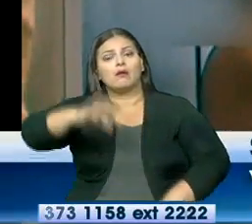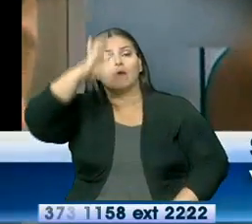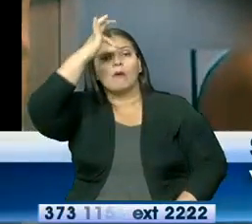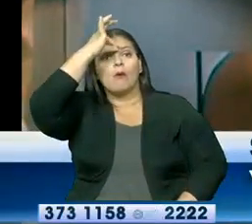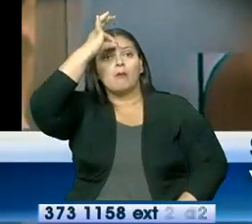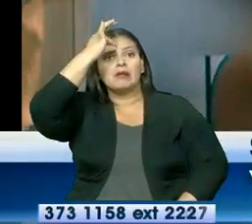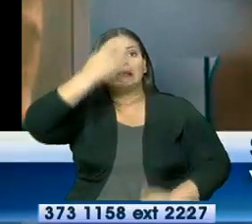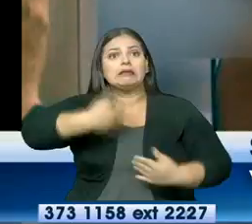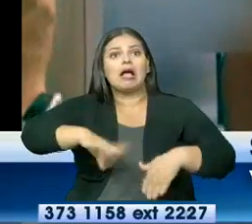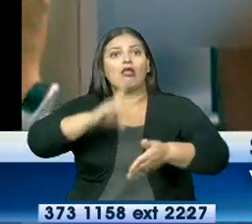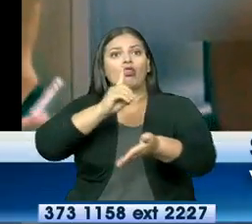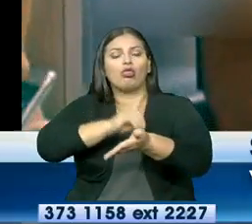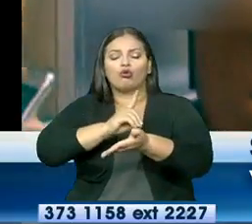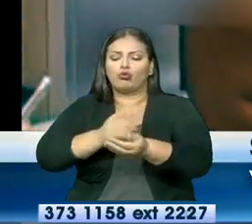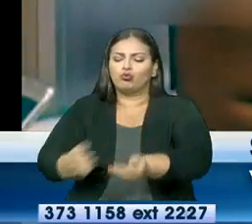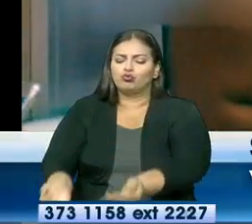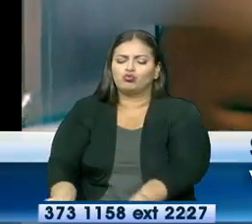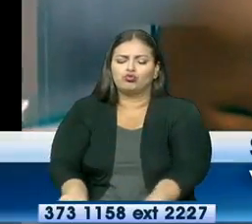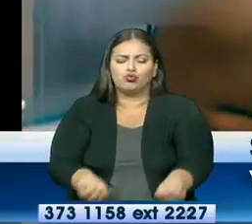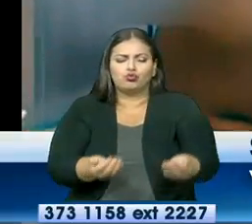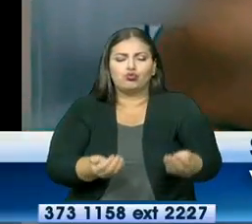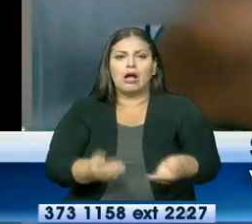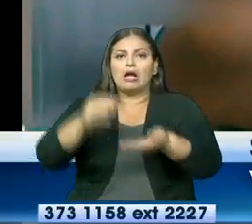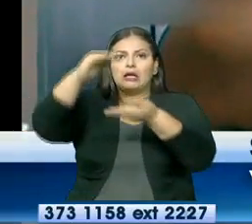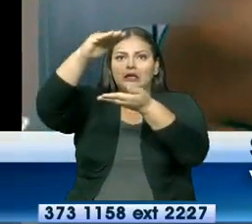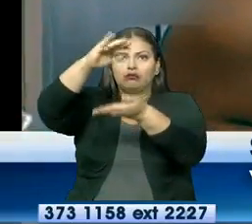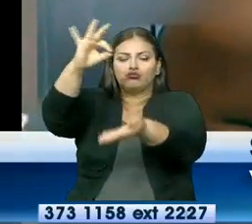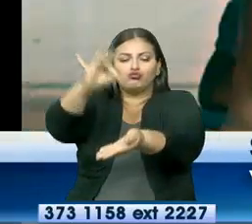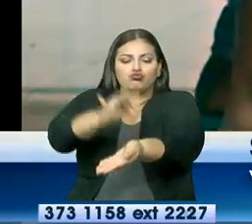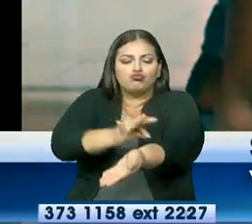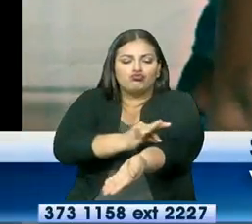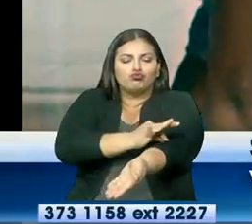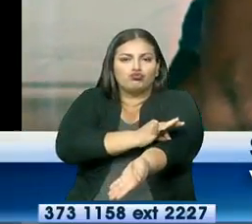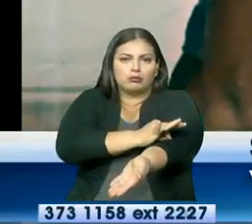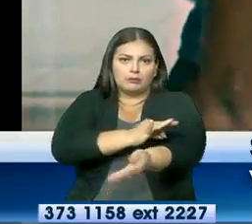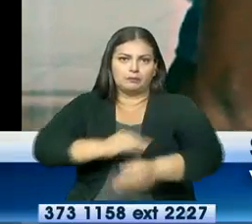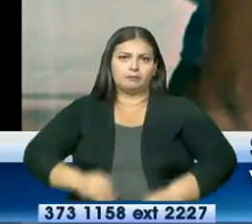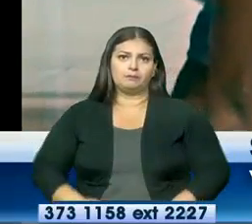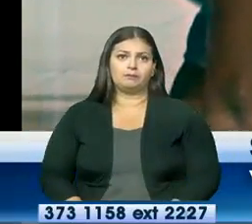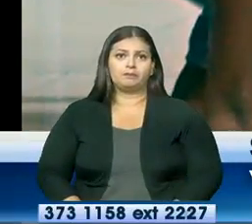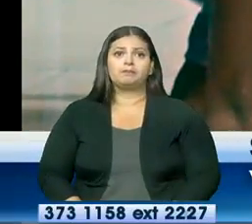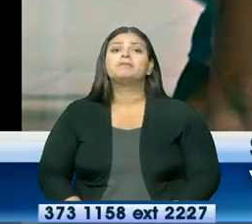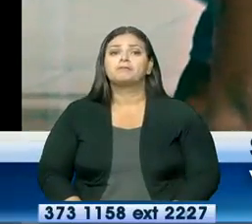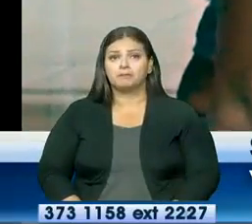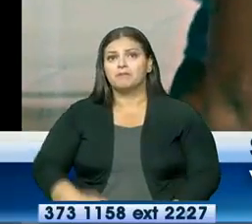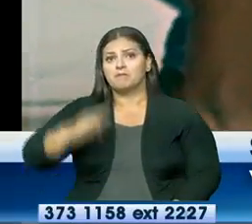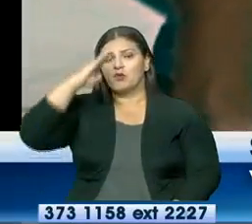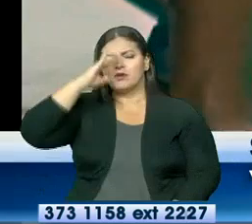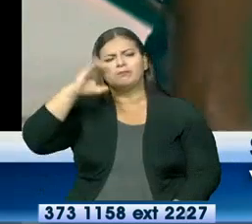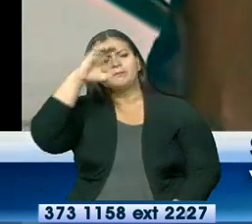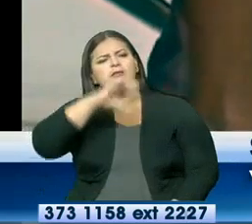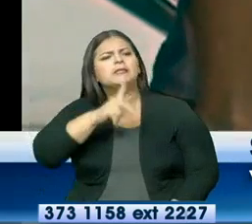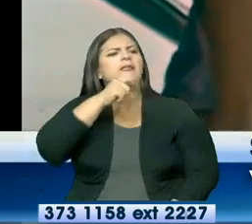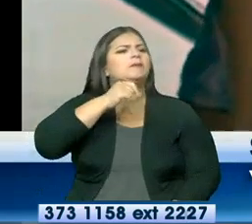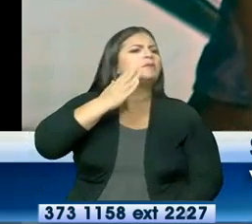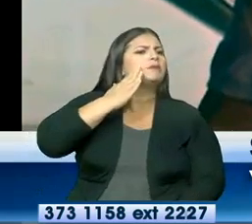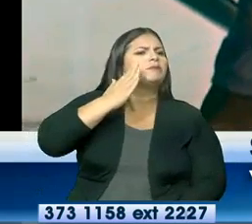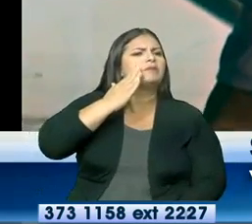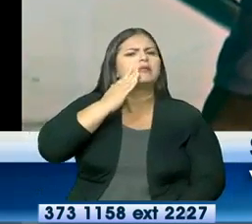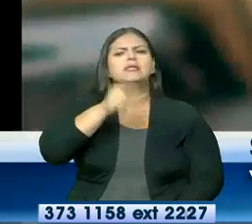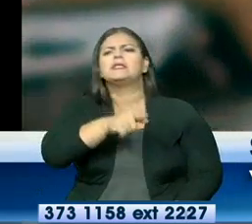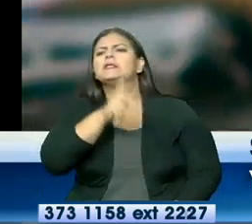de la justicia. Ella fue aislada por la DINAPEN porque tiene 16 años. Y según una versión receptada, enfrenta algunos